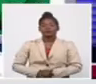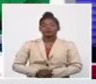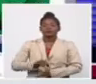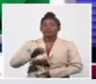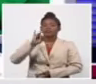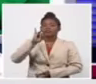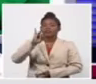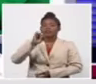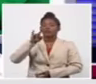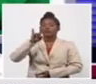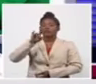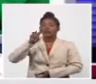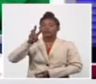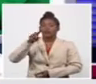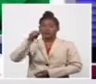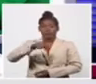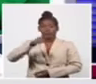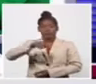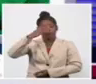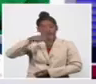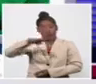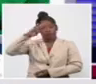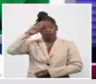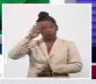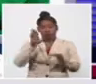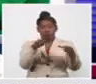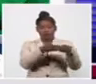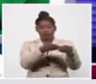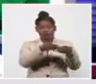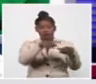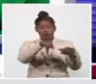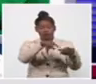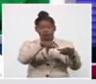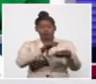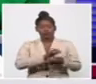793 casos autóctonos, el